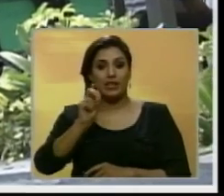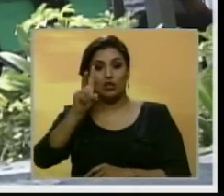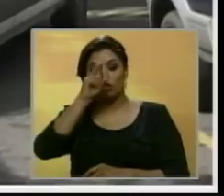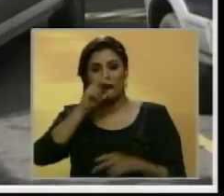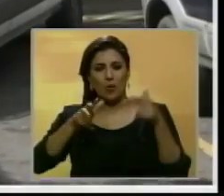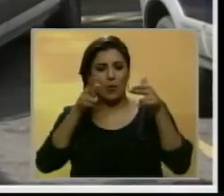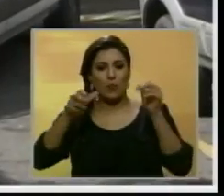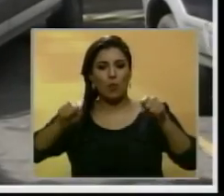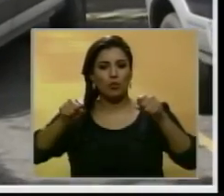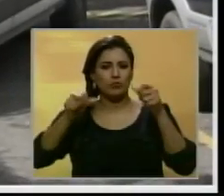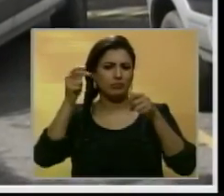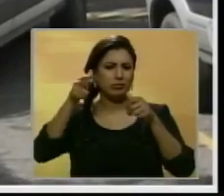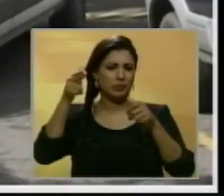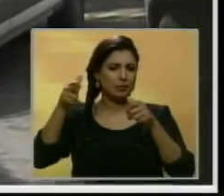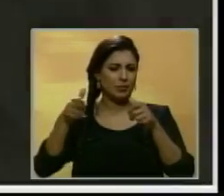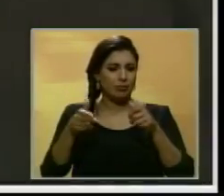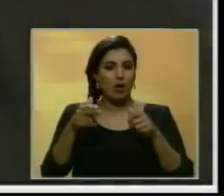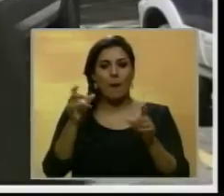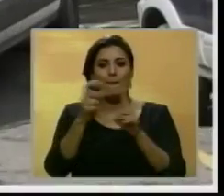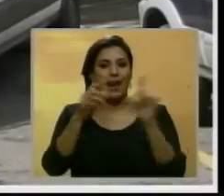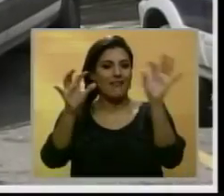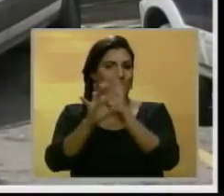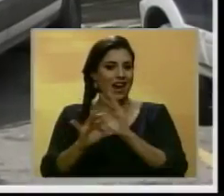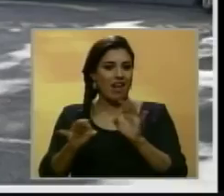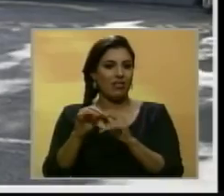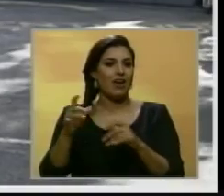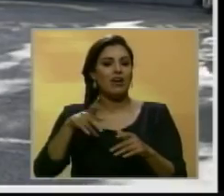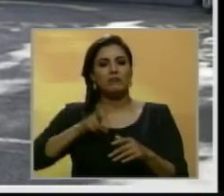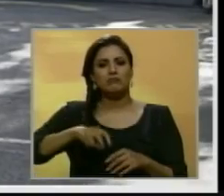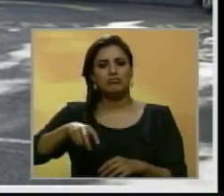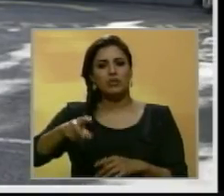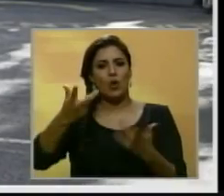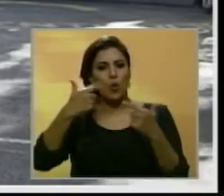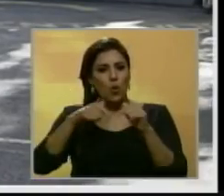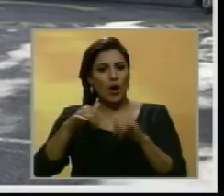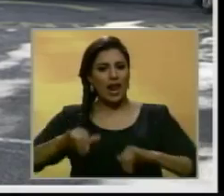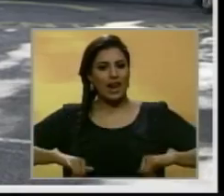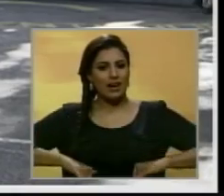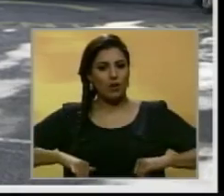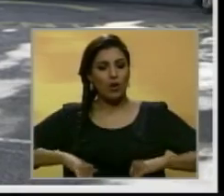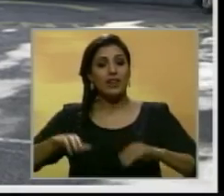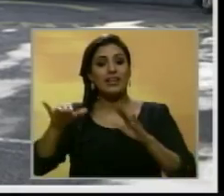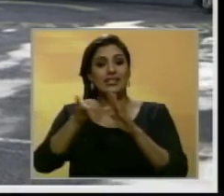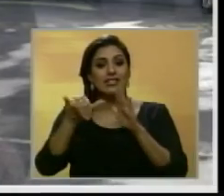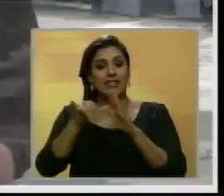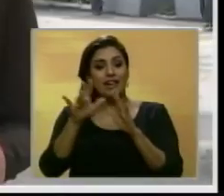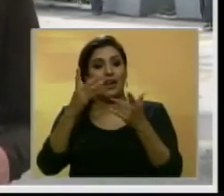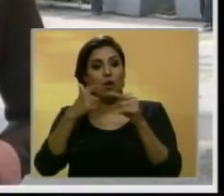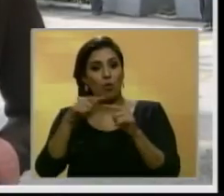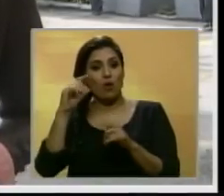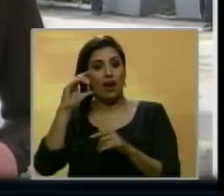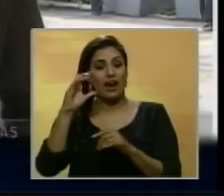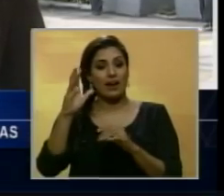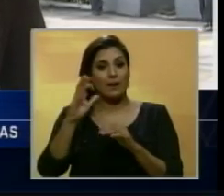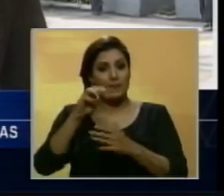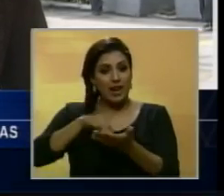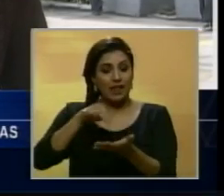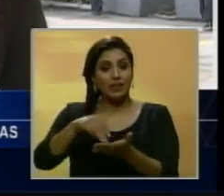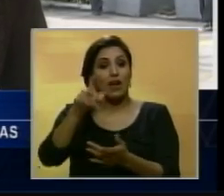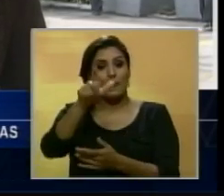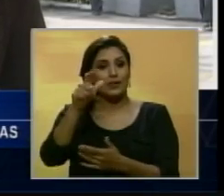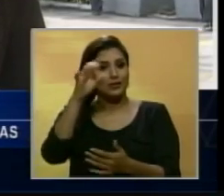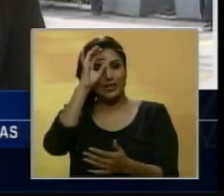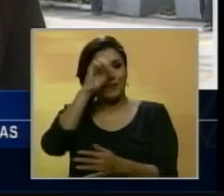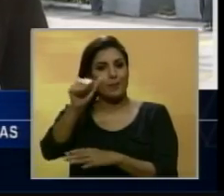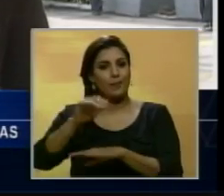tiroteado por motorizados que le dispararon sin mediar palabras cuando se trasladaba a una licorería en la zona de Turumo. Por ahora se desconoce el móvil